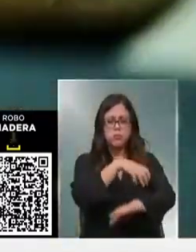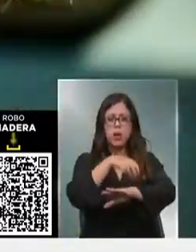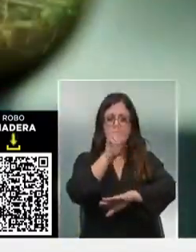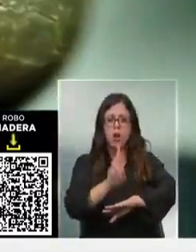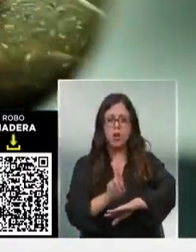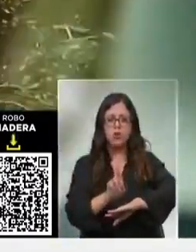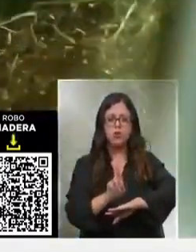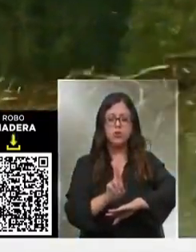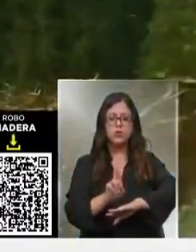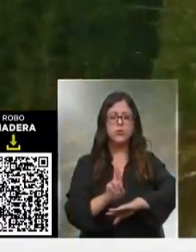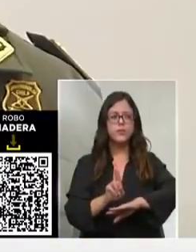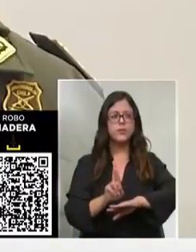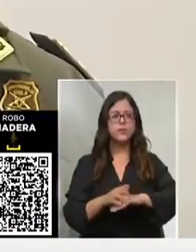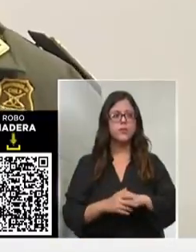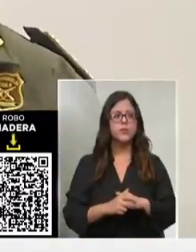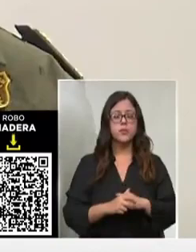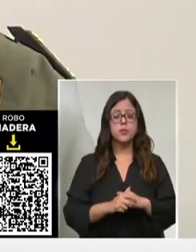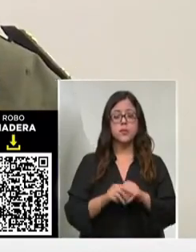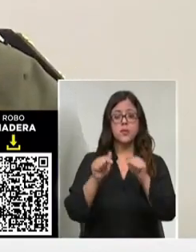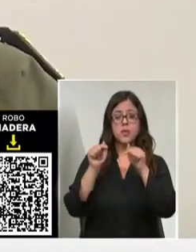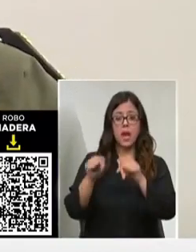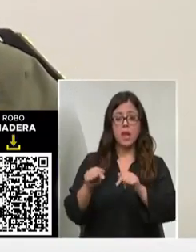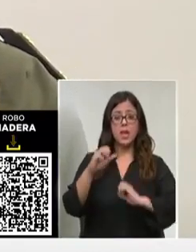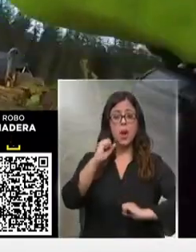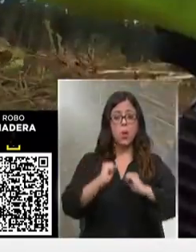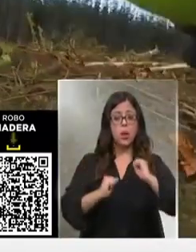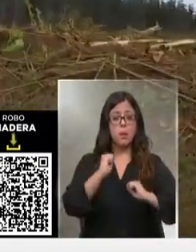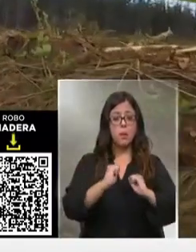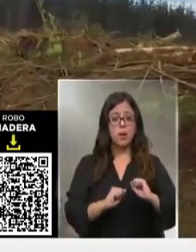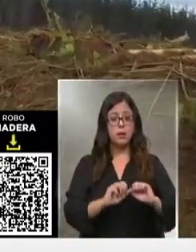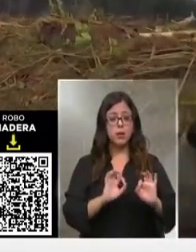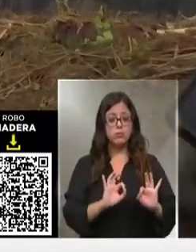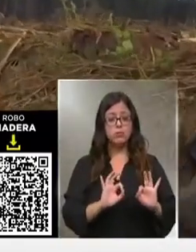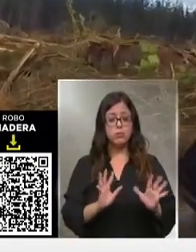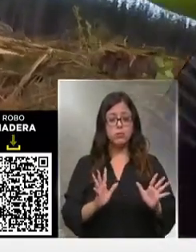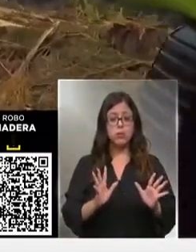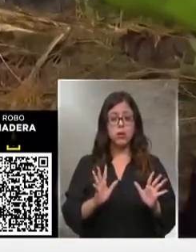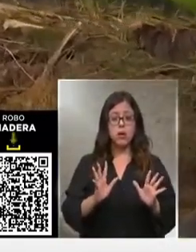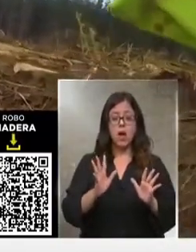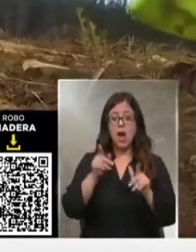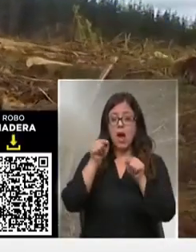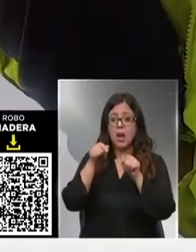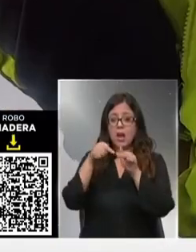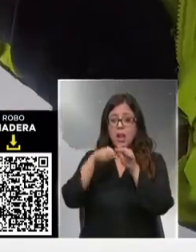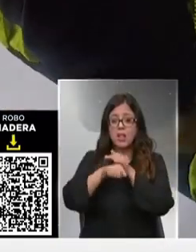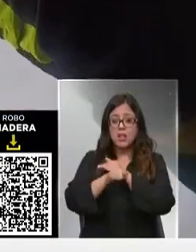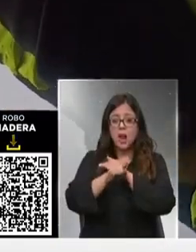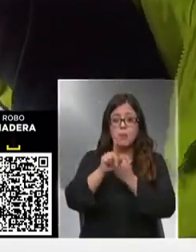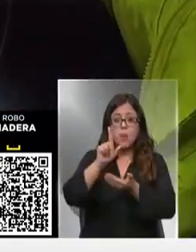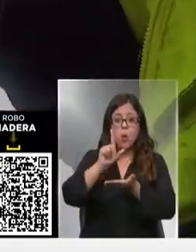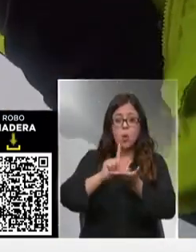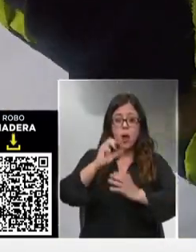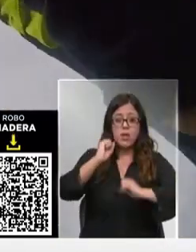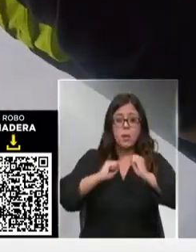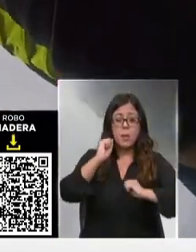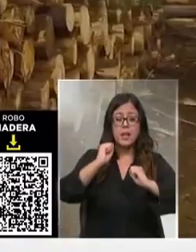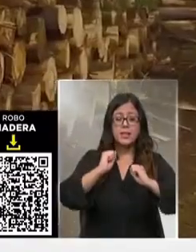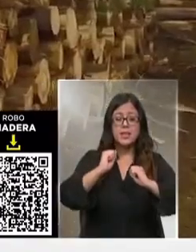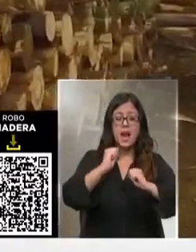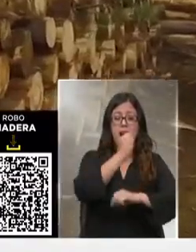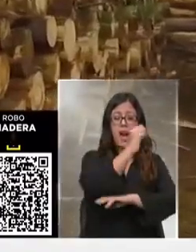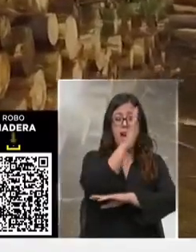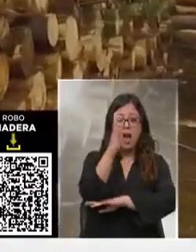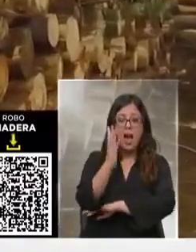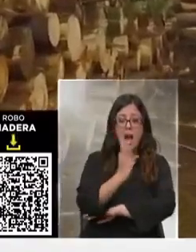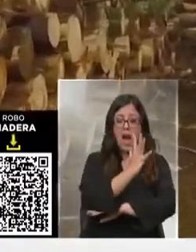sur. Eran una empresa eficiente. Logramos entrar a una faena forestal para entender